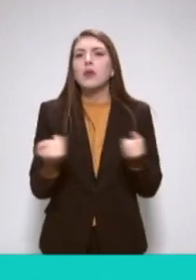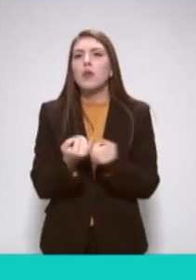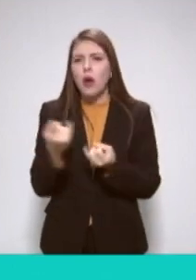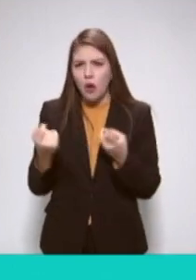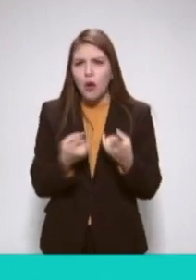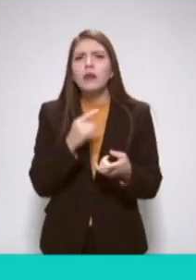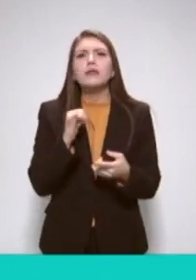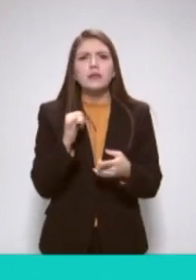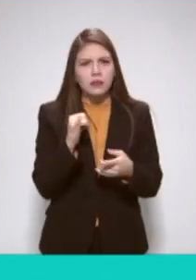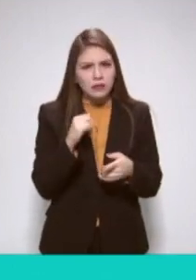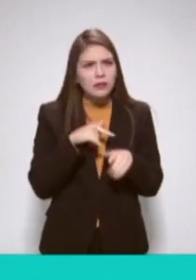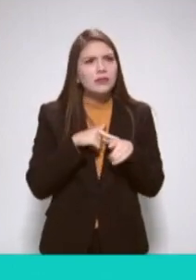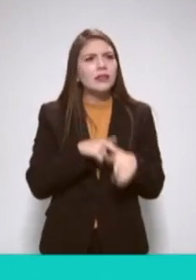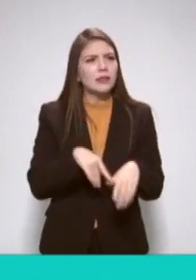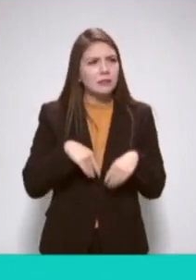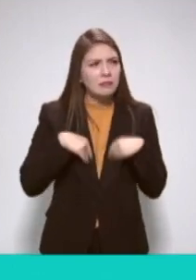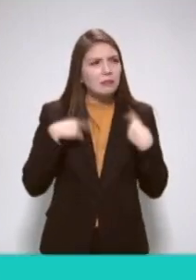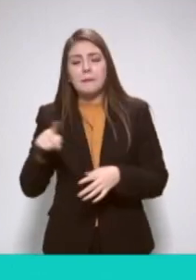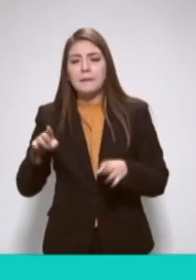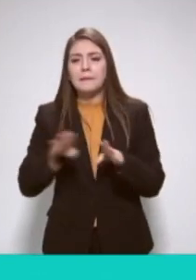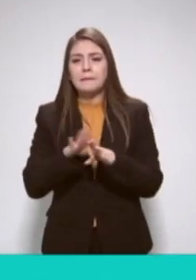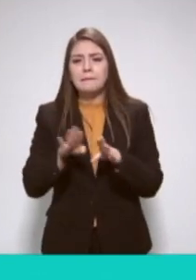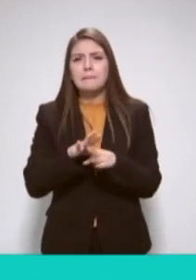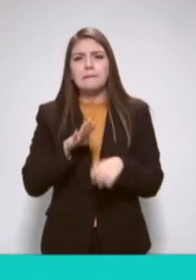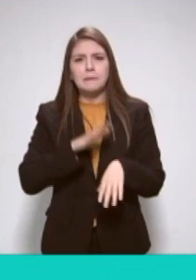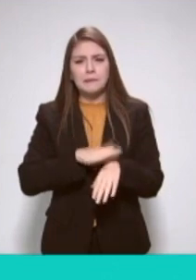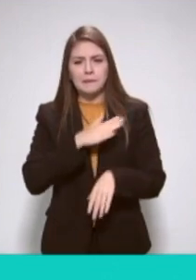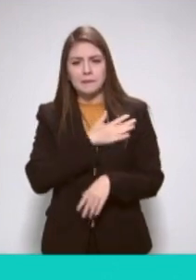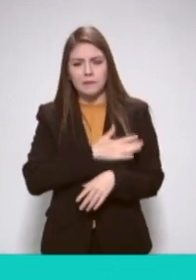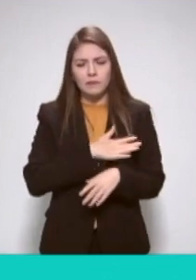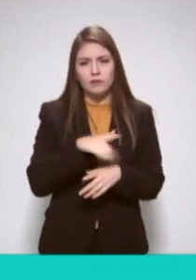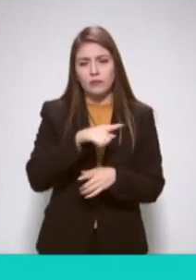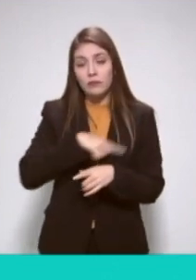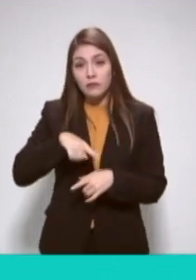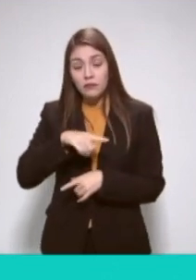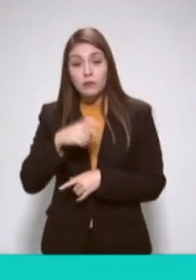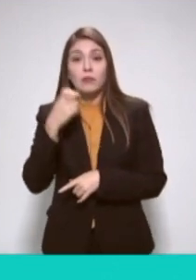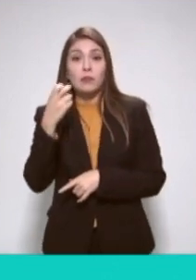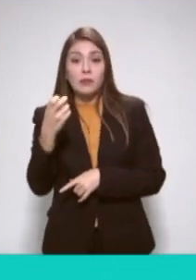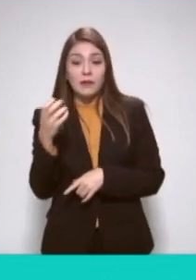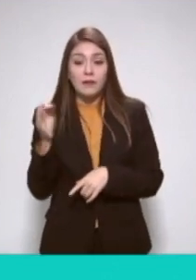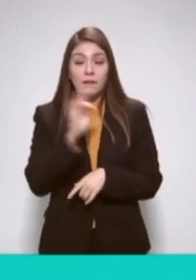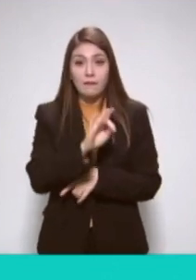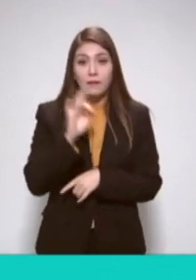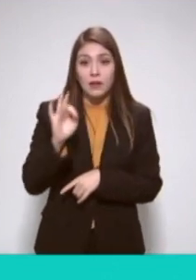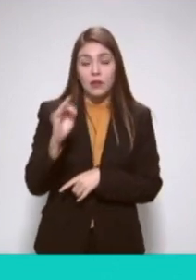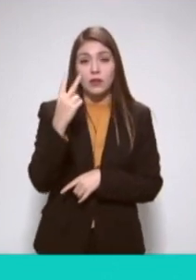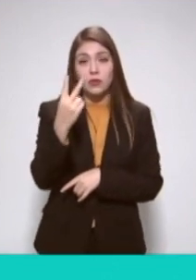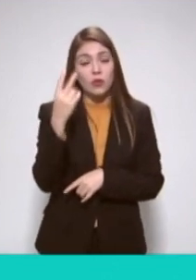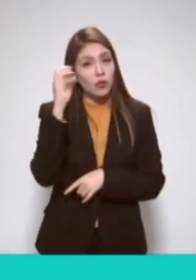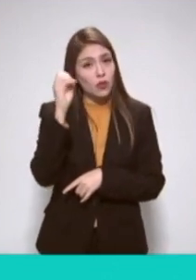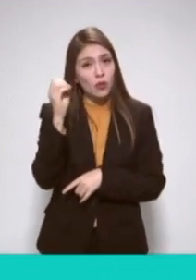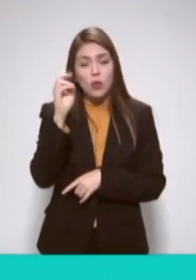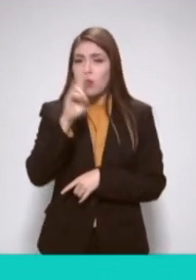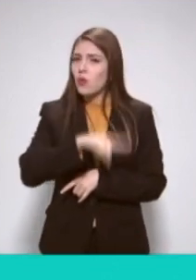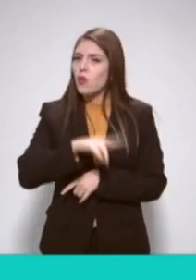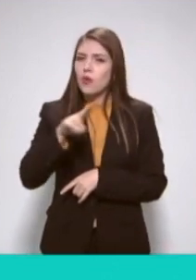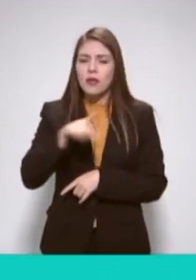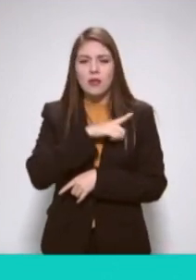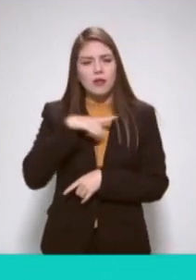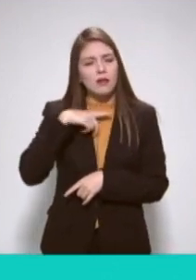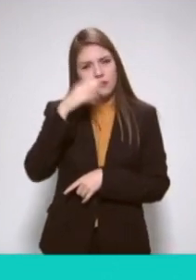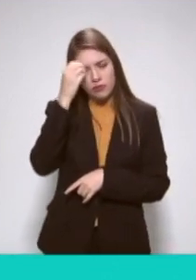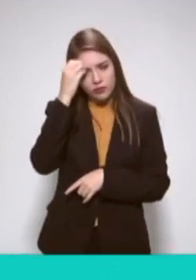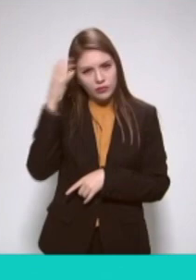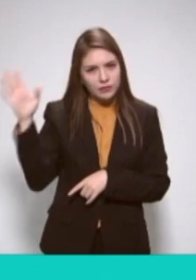sobrevivieron para contar la amarga experiencia. El 2 de octubre no se debe olvidar. No se debe olvidar y nos debe a todos hacer